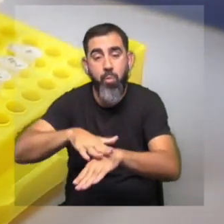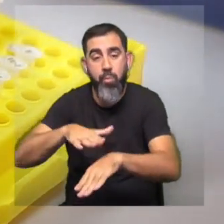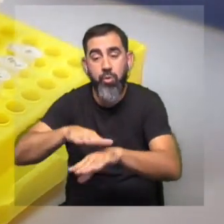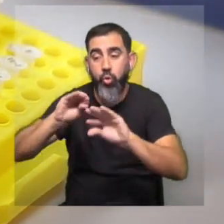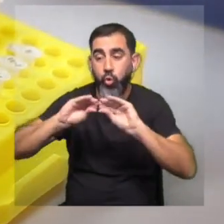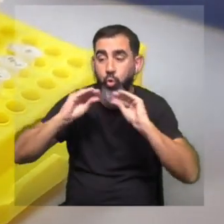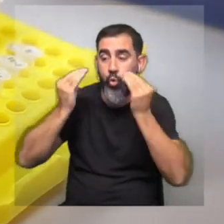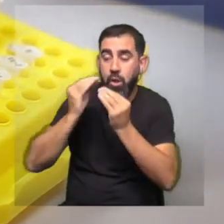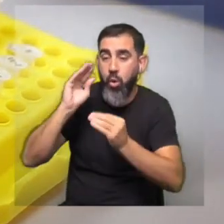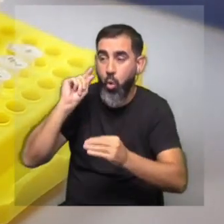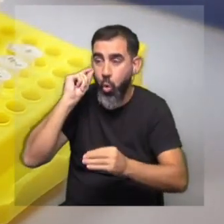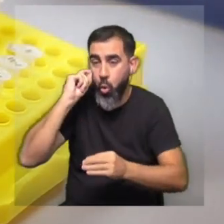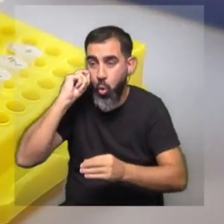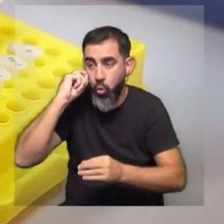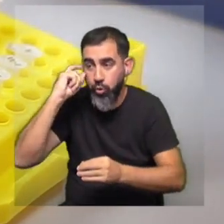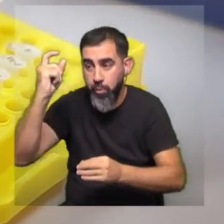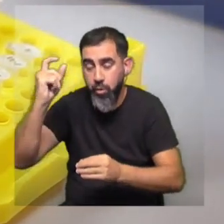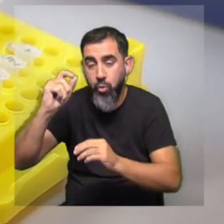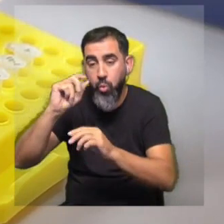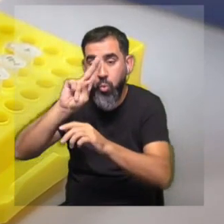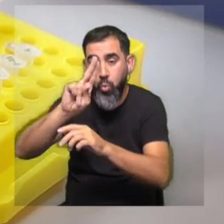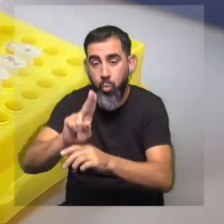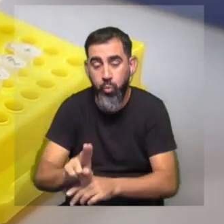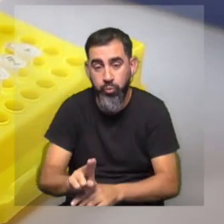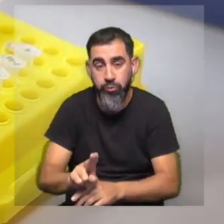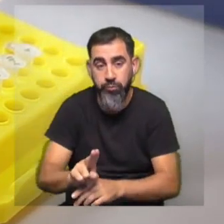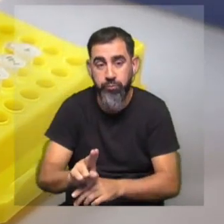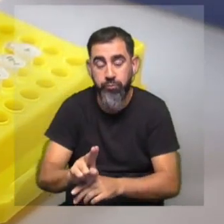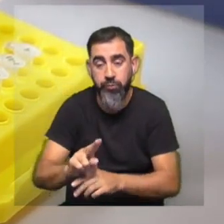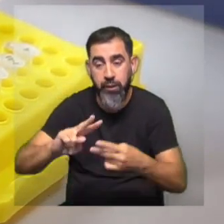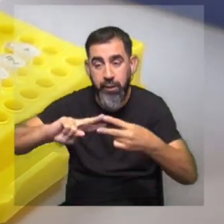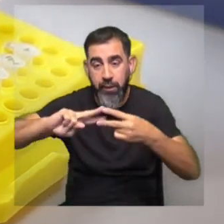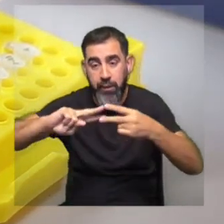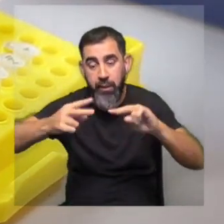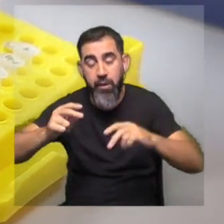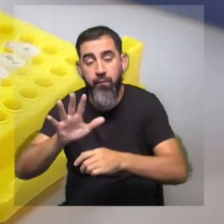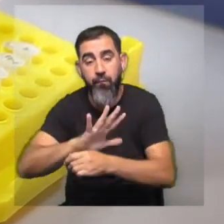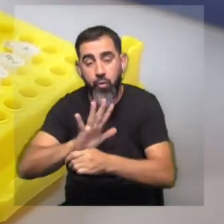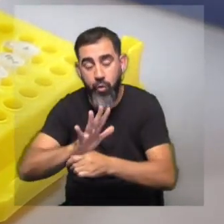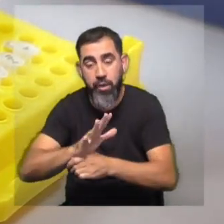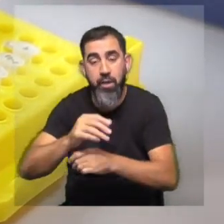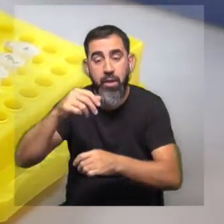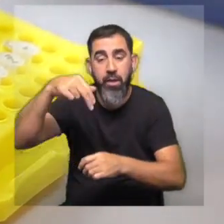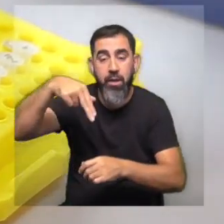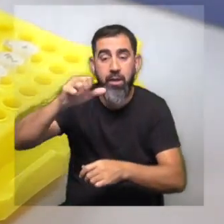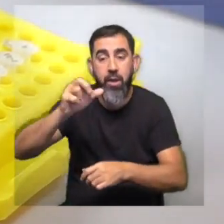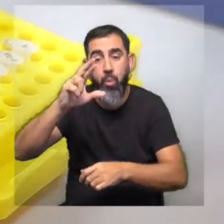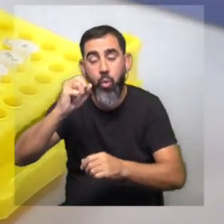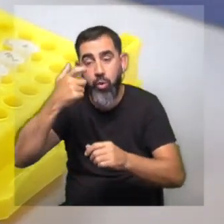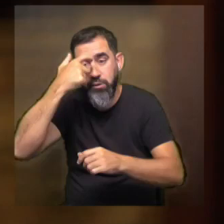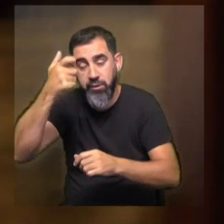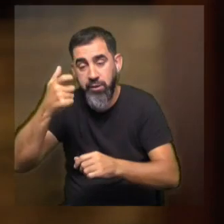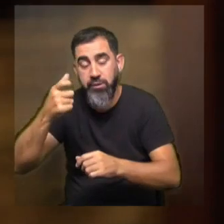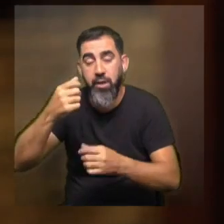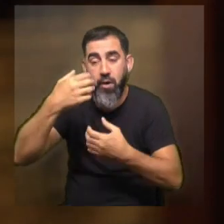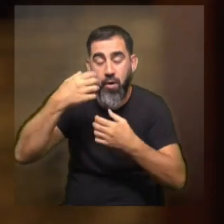de conocimiento empieza a ser usado en genómica, en biología molecular, en neurociencias, en microbiología.